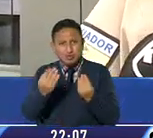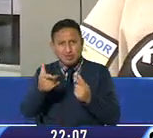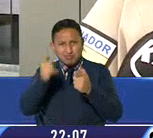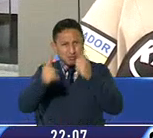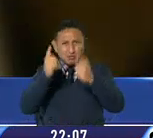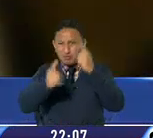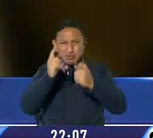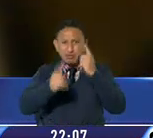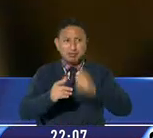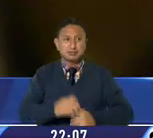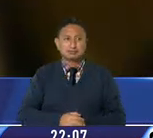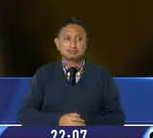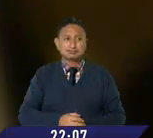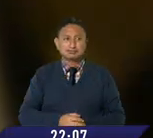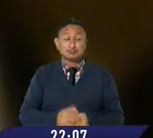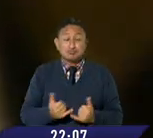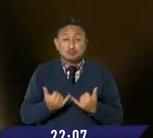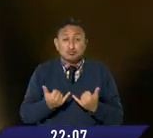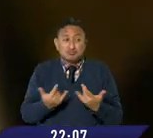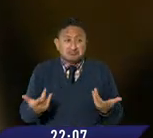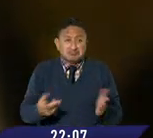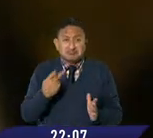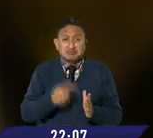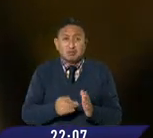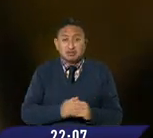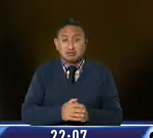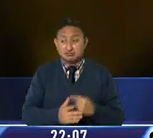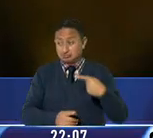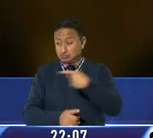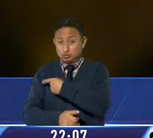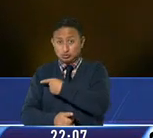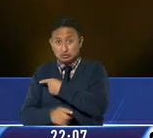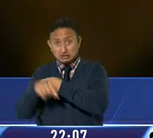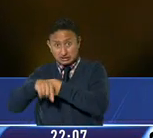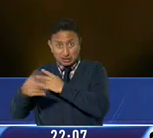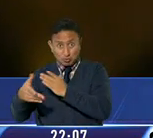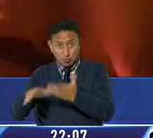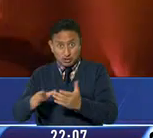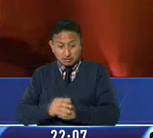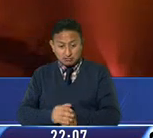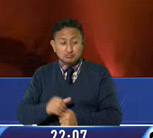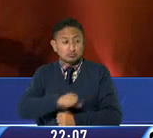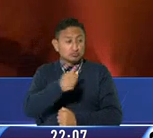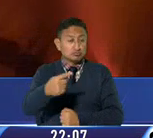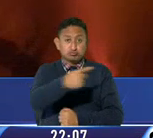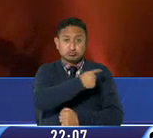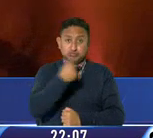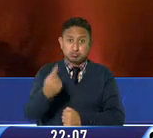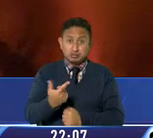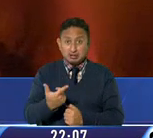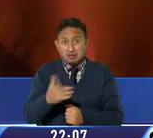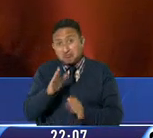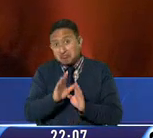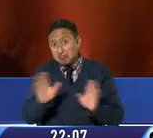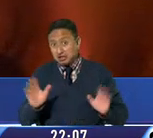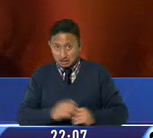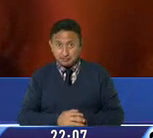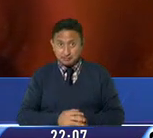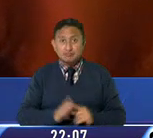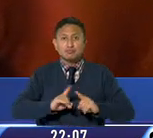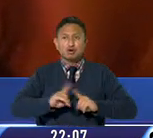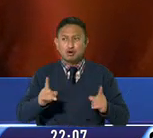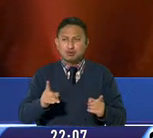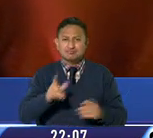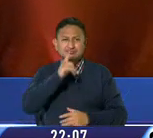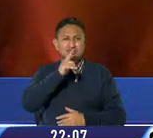disparos. Todavía no está claro si buscaban al fallecido con antecedentes penales y las otras personas serían víctimas colaterales o quienes estaban